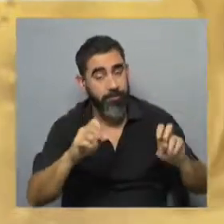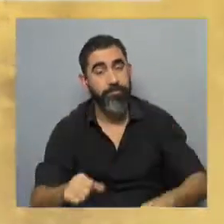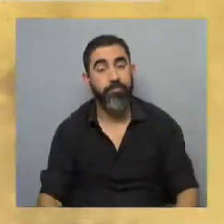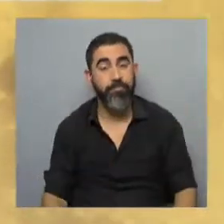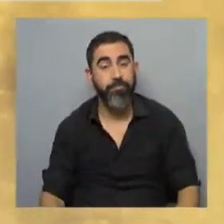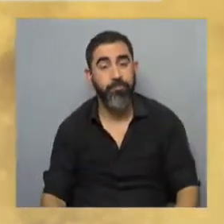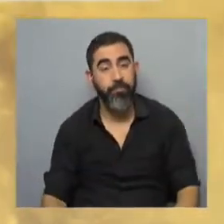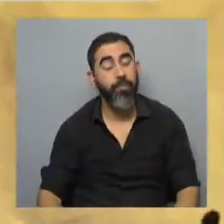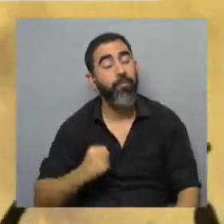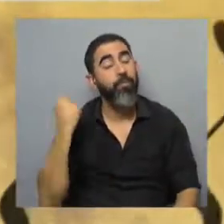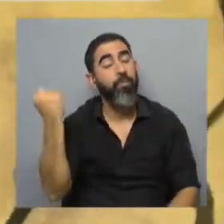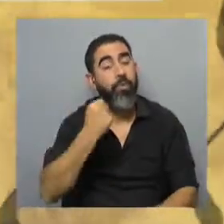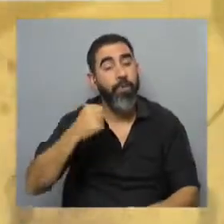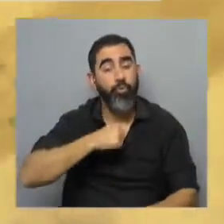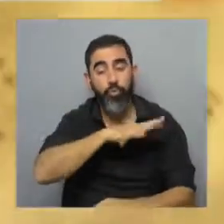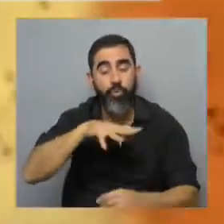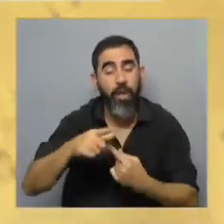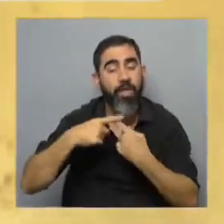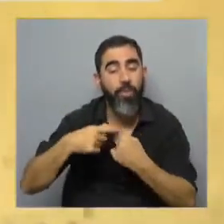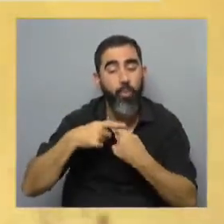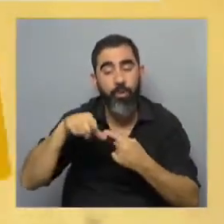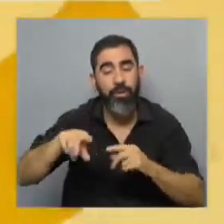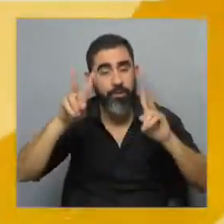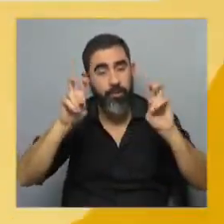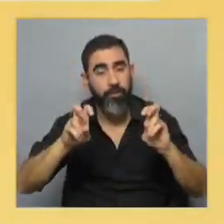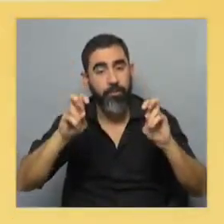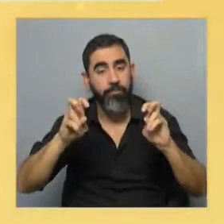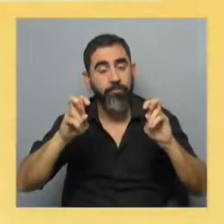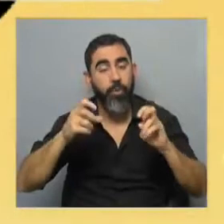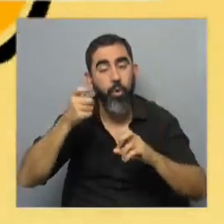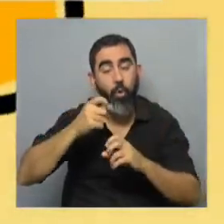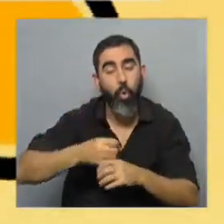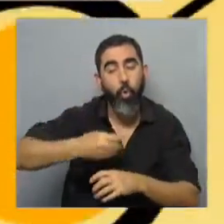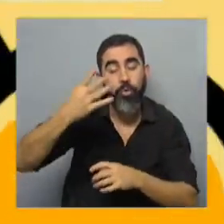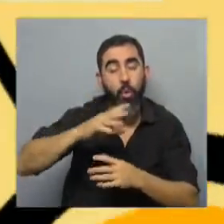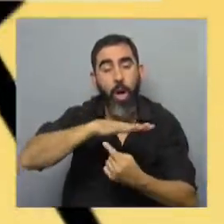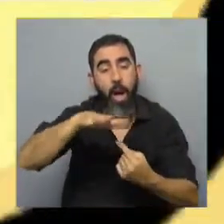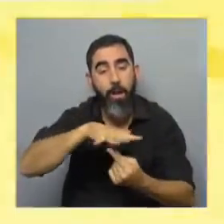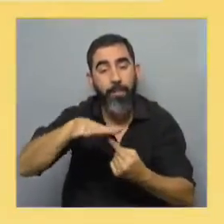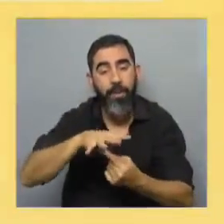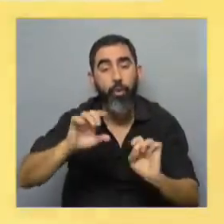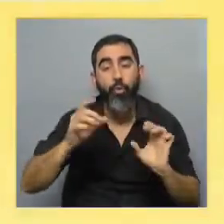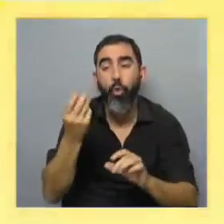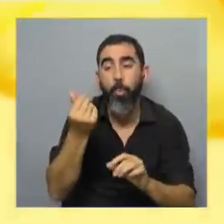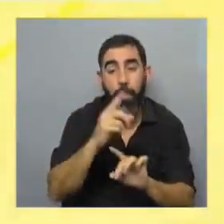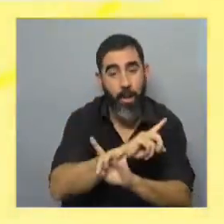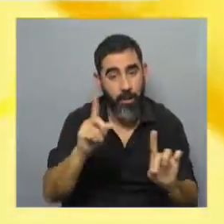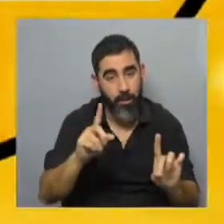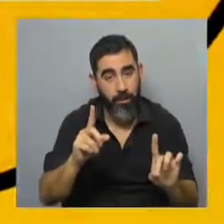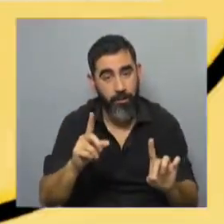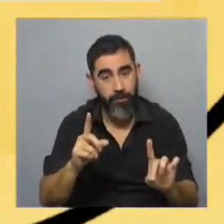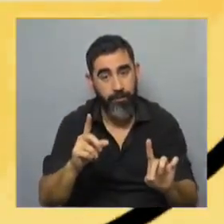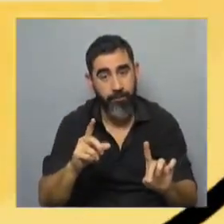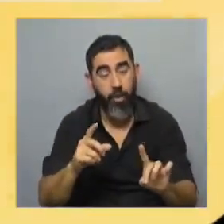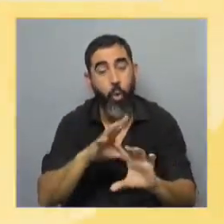creo que es imprescindible que la sociedad discuta estos temas ampliamente y que integre los conceptos ambientales a la discusión, porque no es solo dinero lo que está en juego,